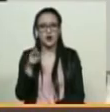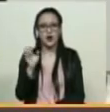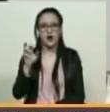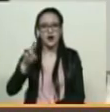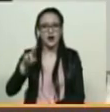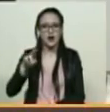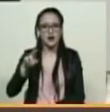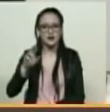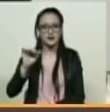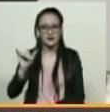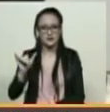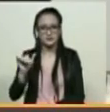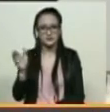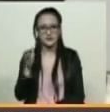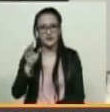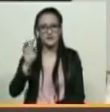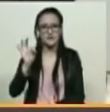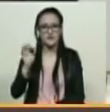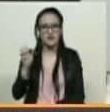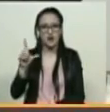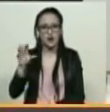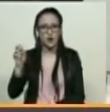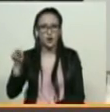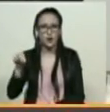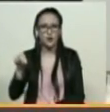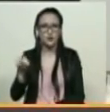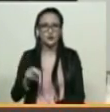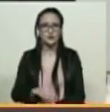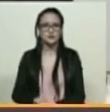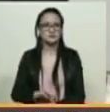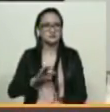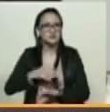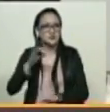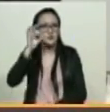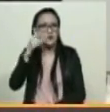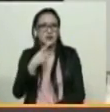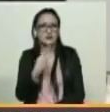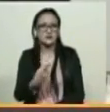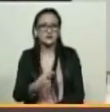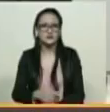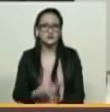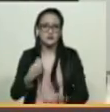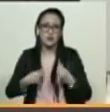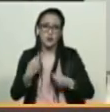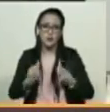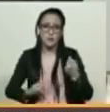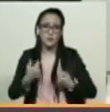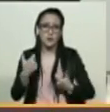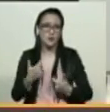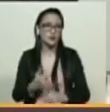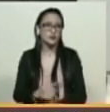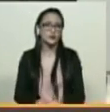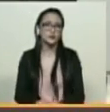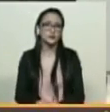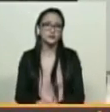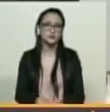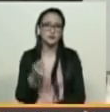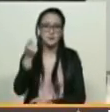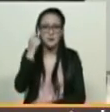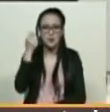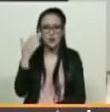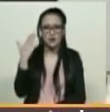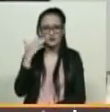se estaban dando. No sé por qué Enrique Maestre dice lo que dijo. Me preocupa un poco a los efectos de la memoria